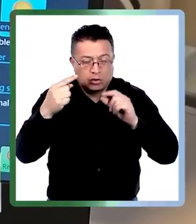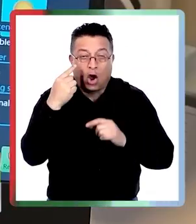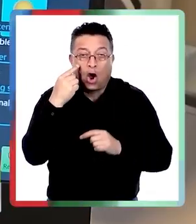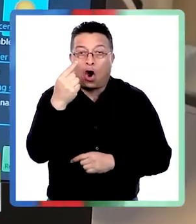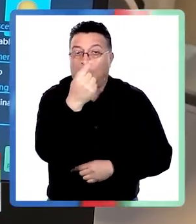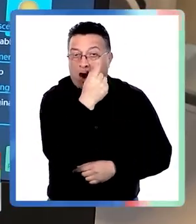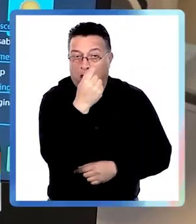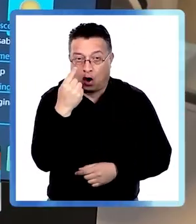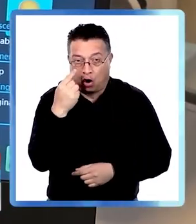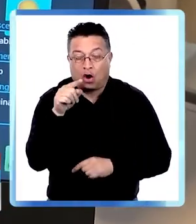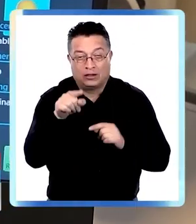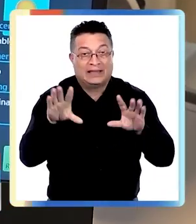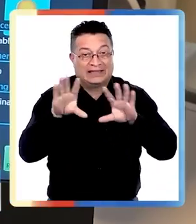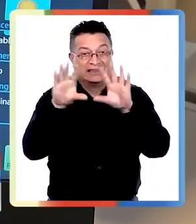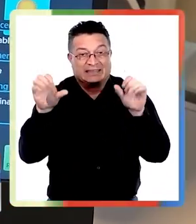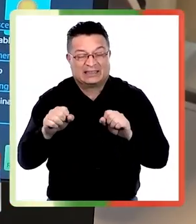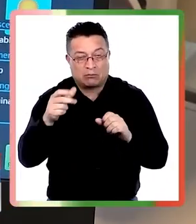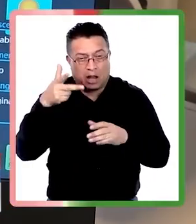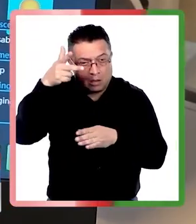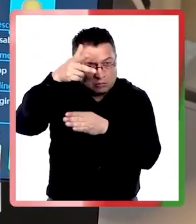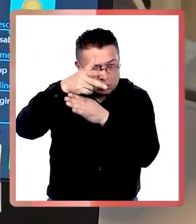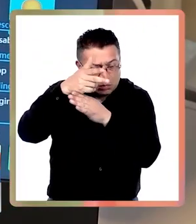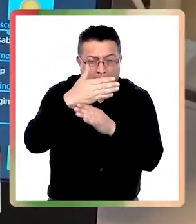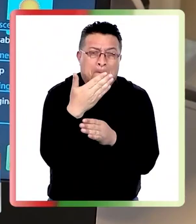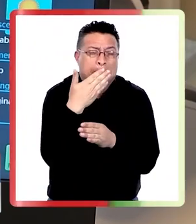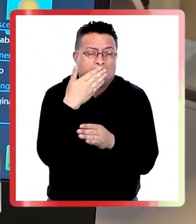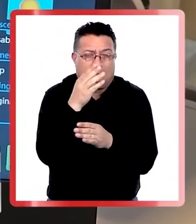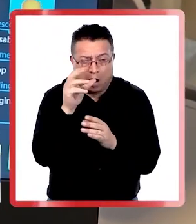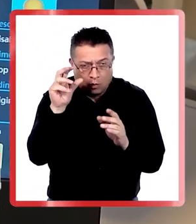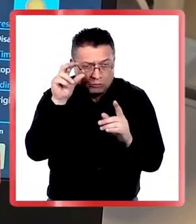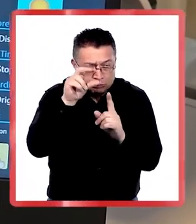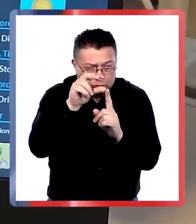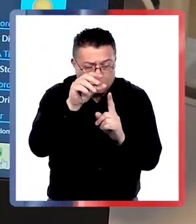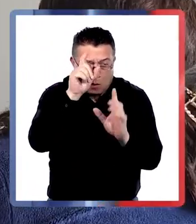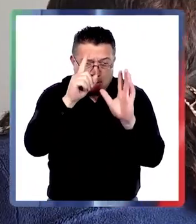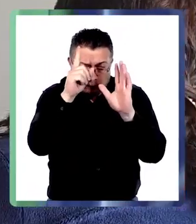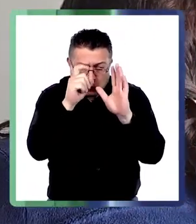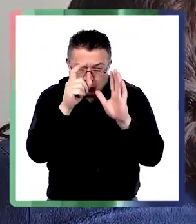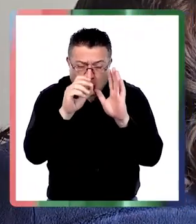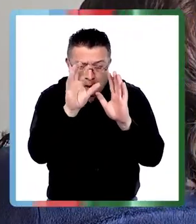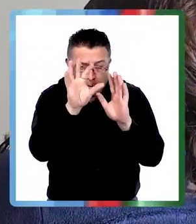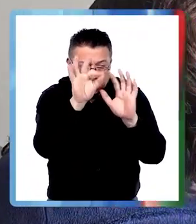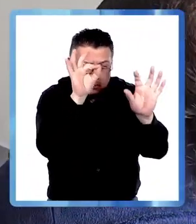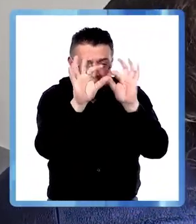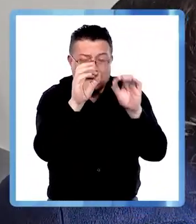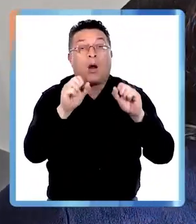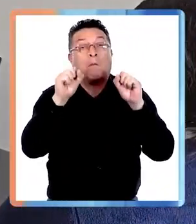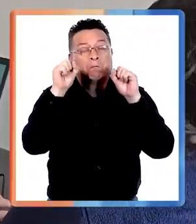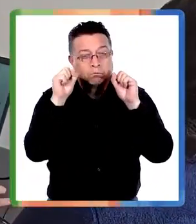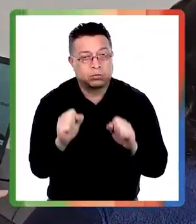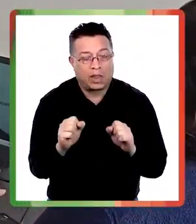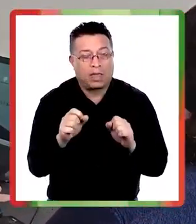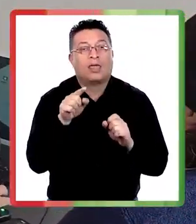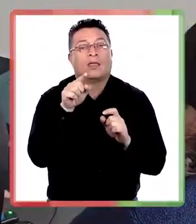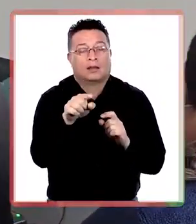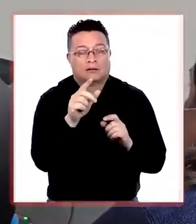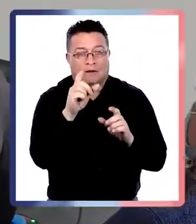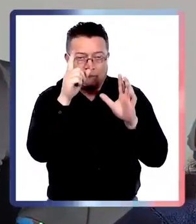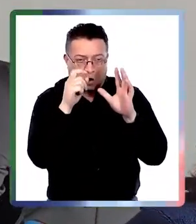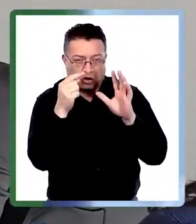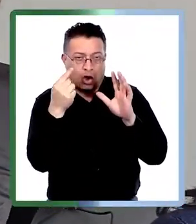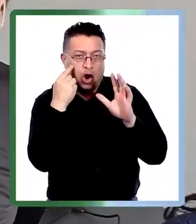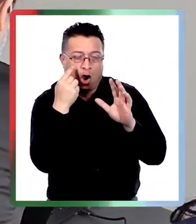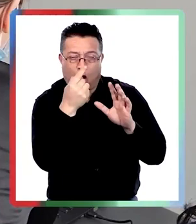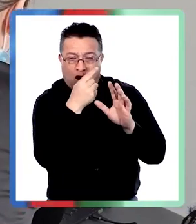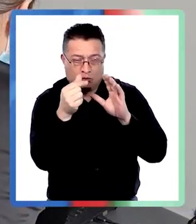valoración del fondo de ojo. Es un sistema de lentes al que se le ha acoplado una cámara fotográfica, permitiendo así hacer